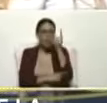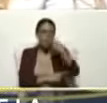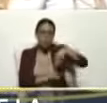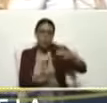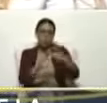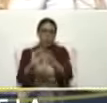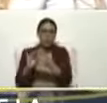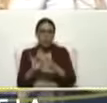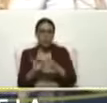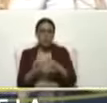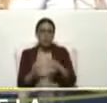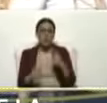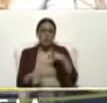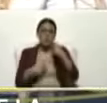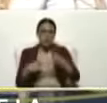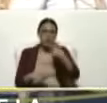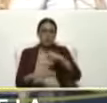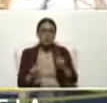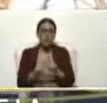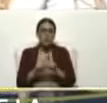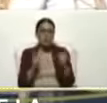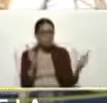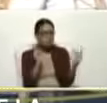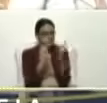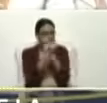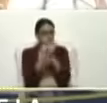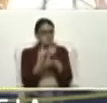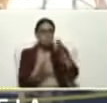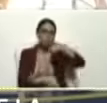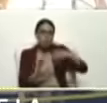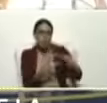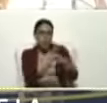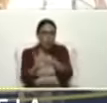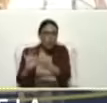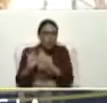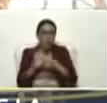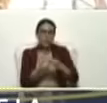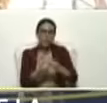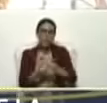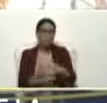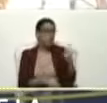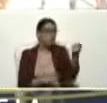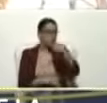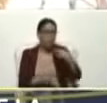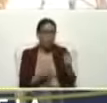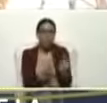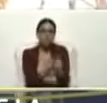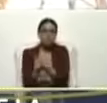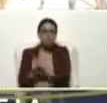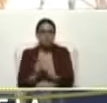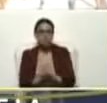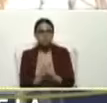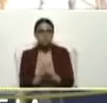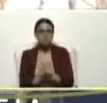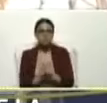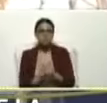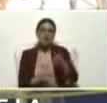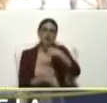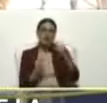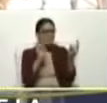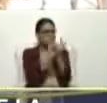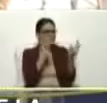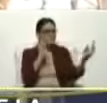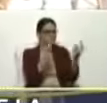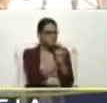vez identificarnos más, juntarnos más, unir el amor de uno con el otro. Amaos los unos a